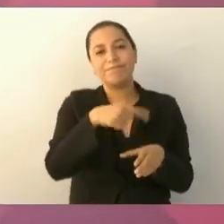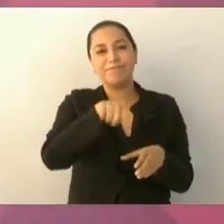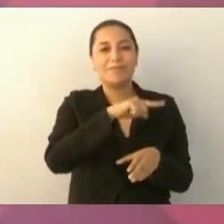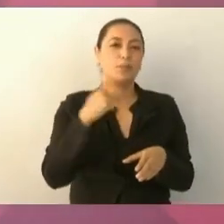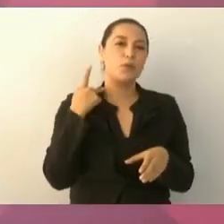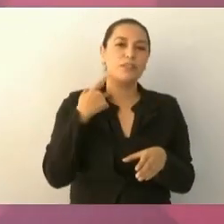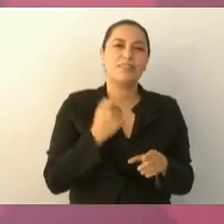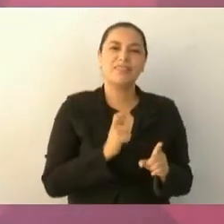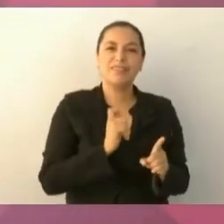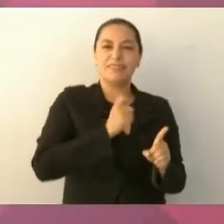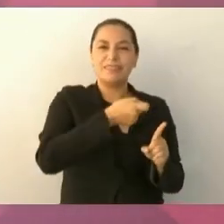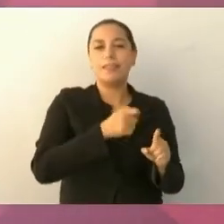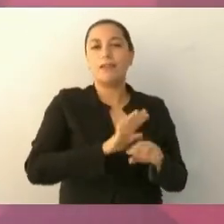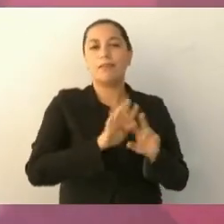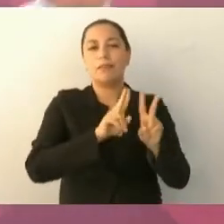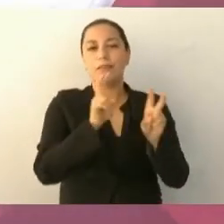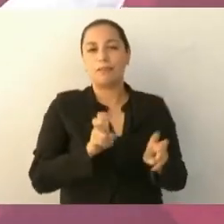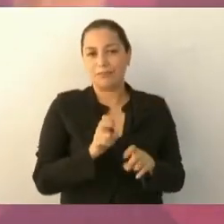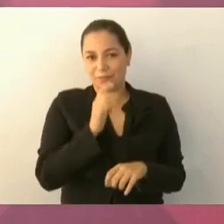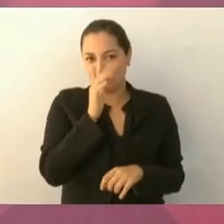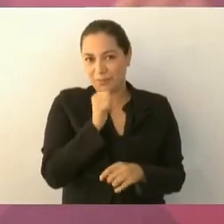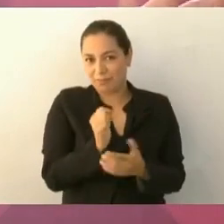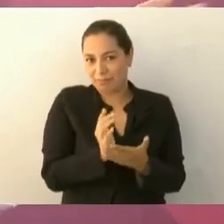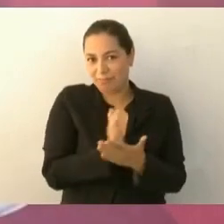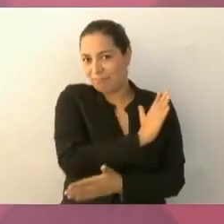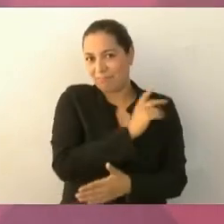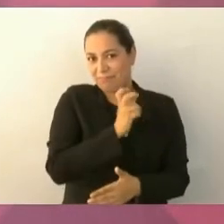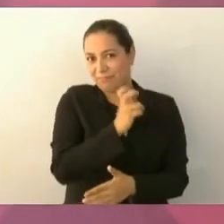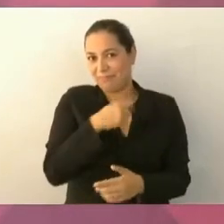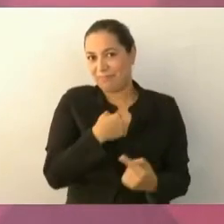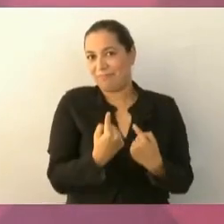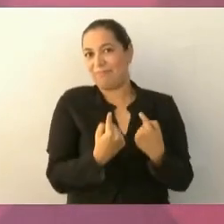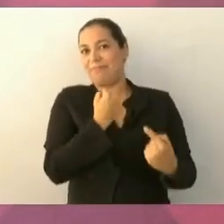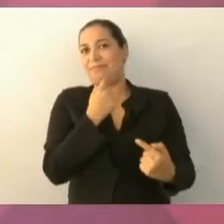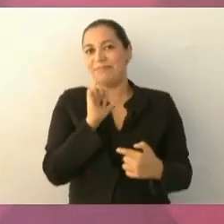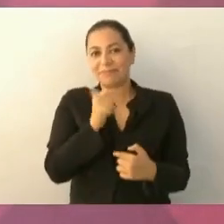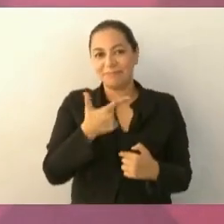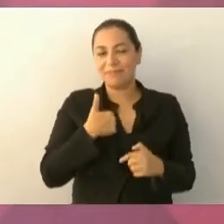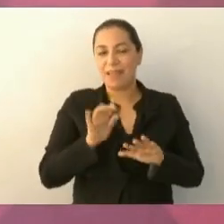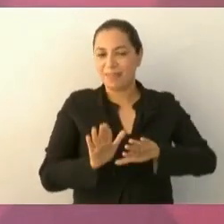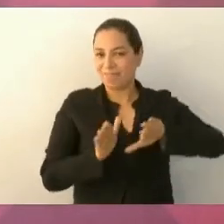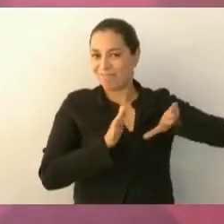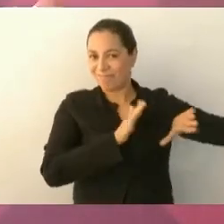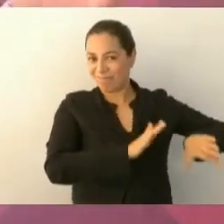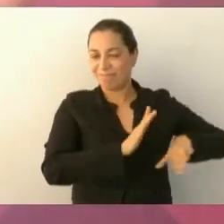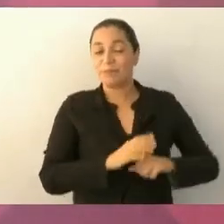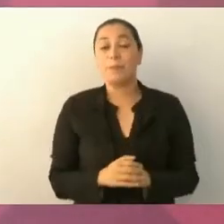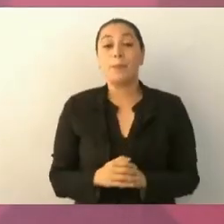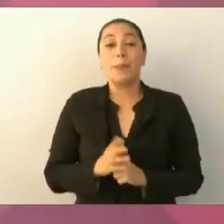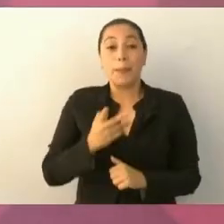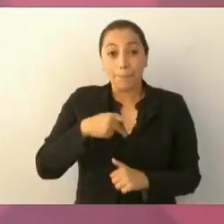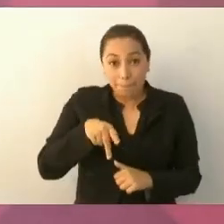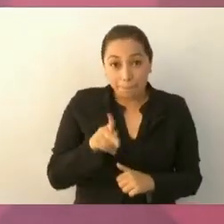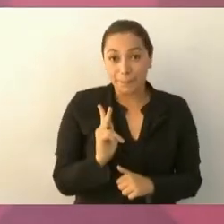ahora cepillar, ya no puedo hablar de eso. Pero